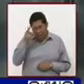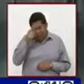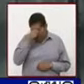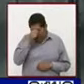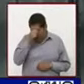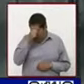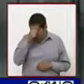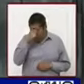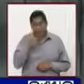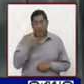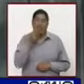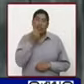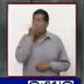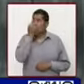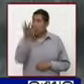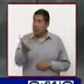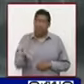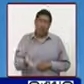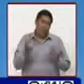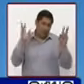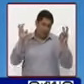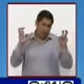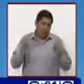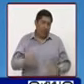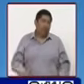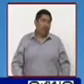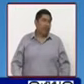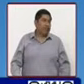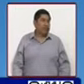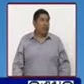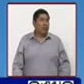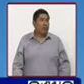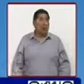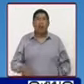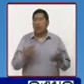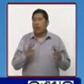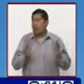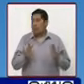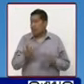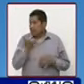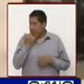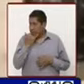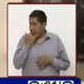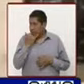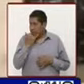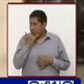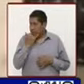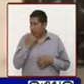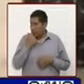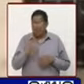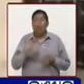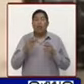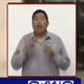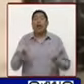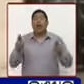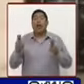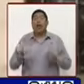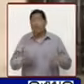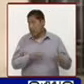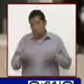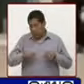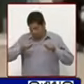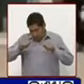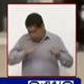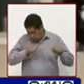el autor, digamos, ¿no?, de las violaciones hacia la menor de edad. Entonces se ha realizado todos los